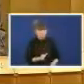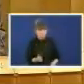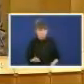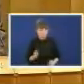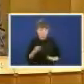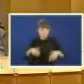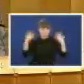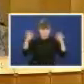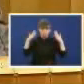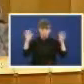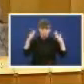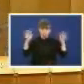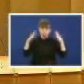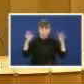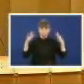estamos